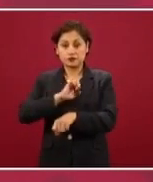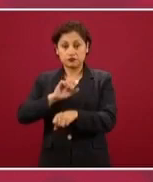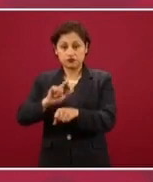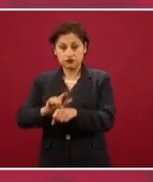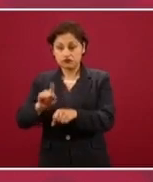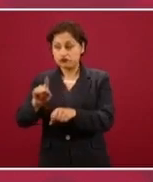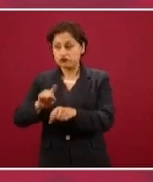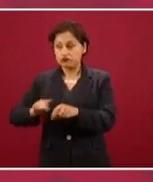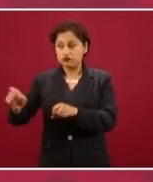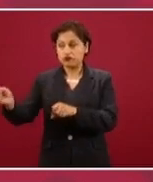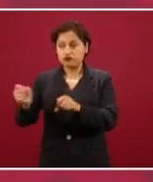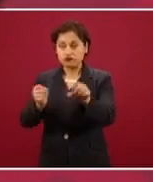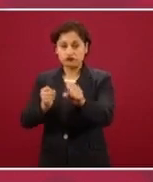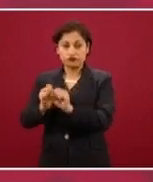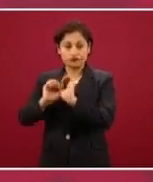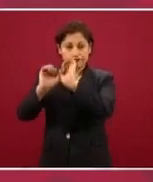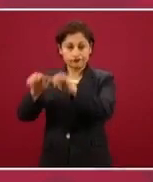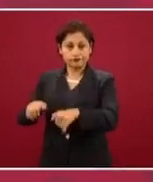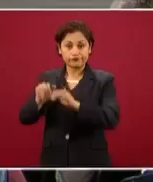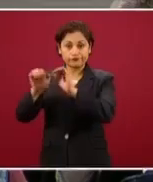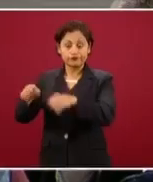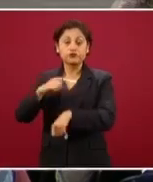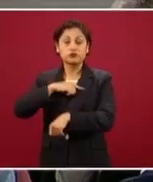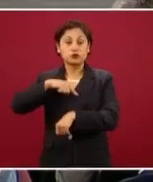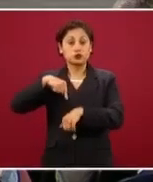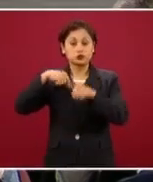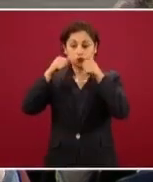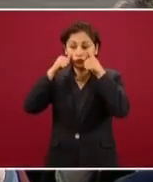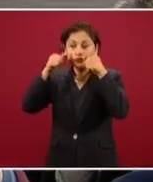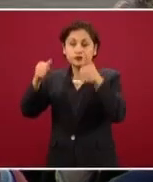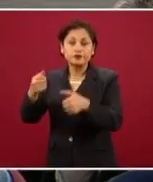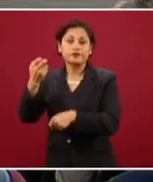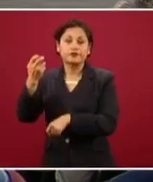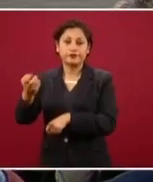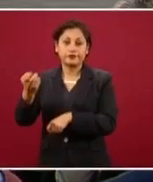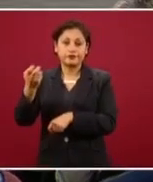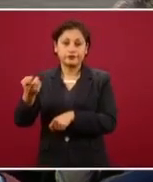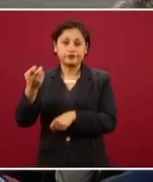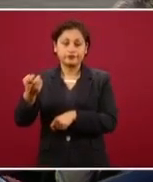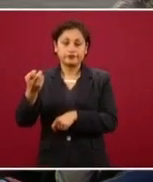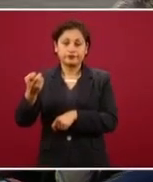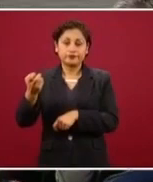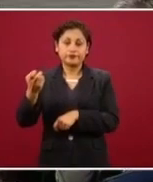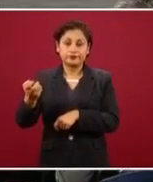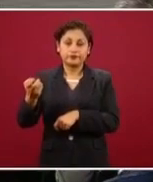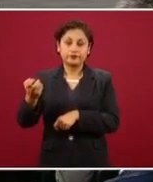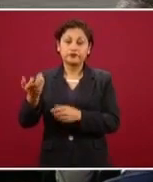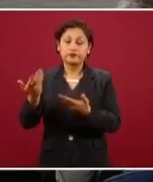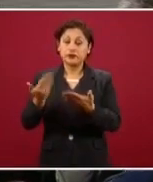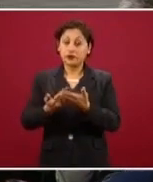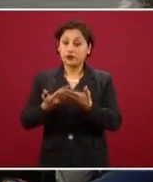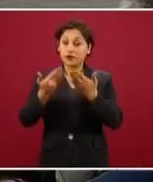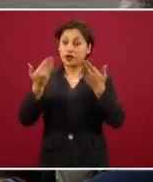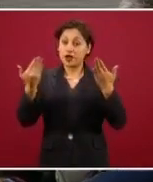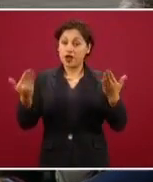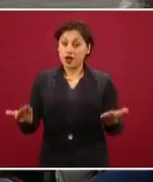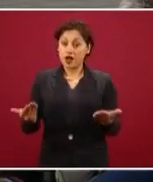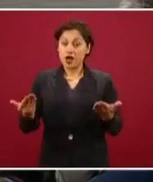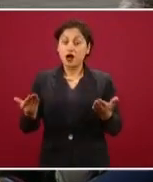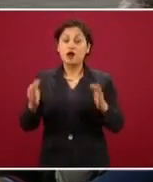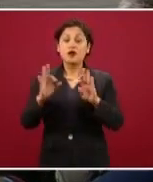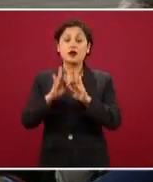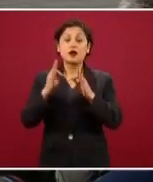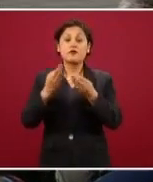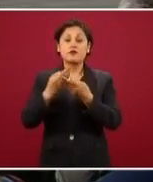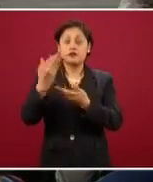Es la labor, es la tarea que tenemos por delante. El modelo de atención médica a población